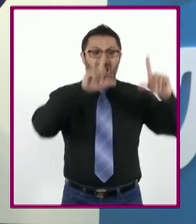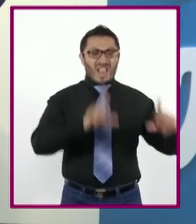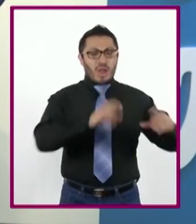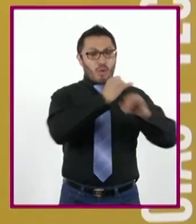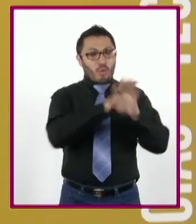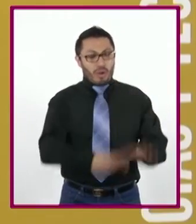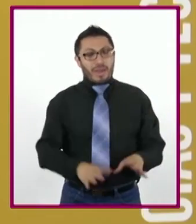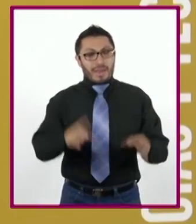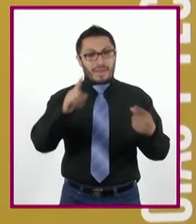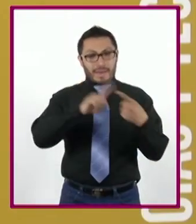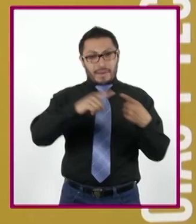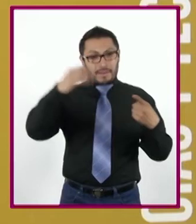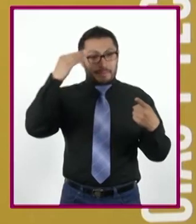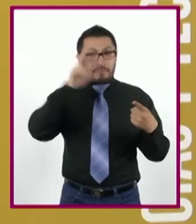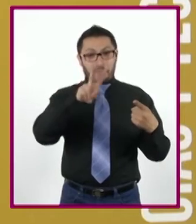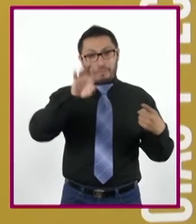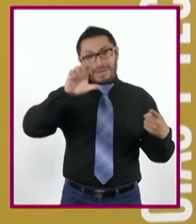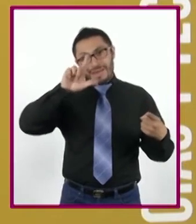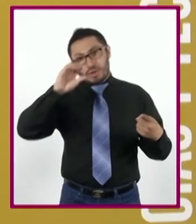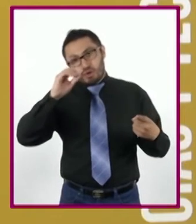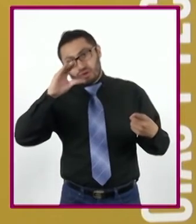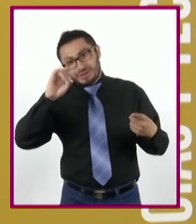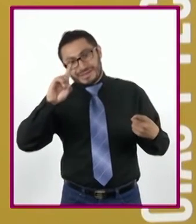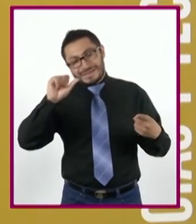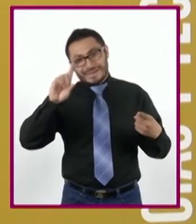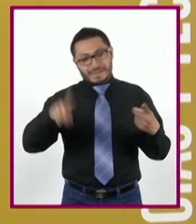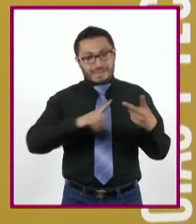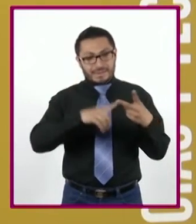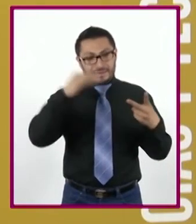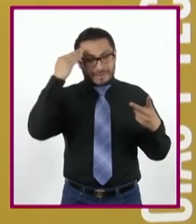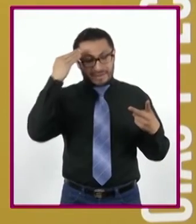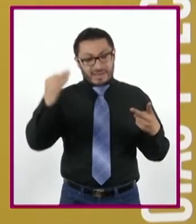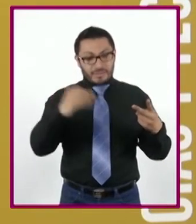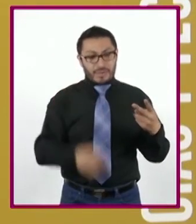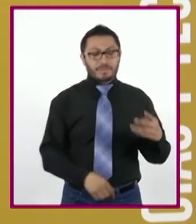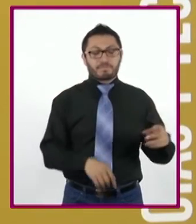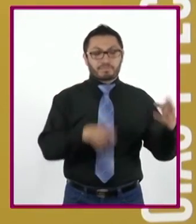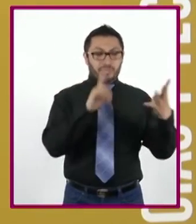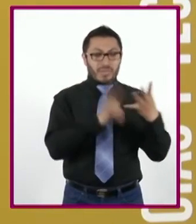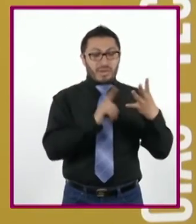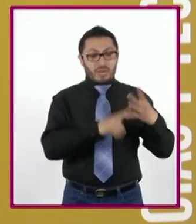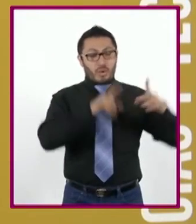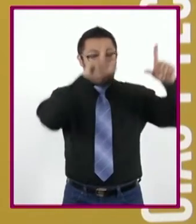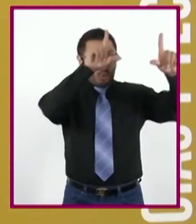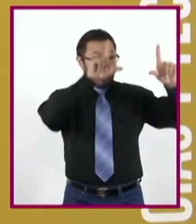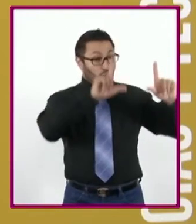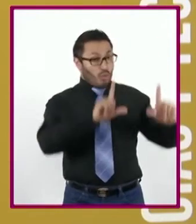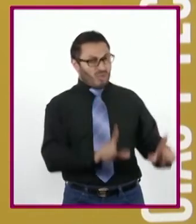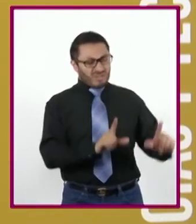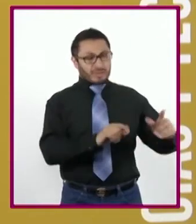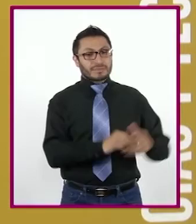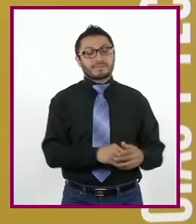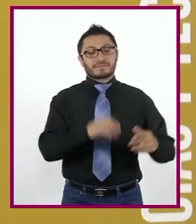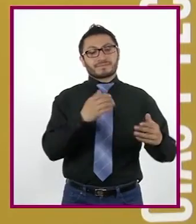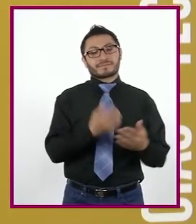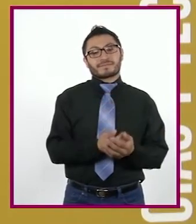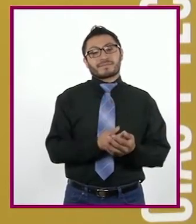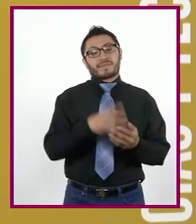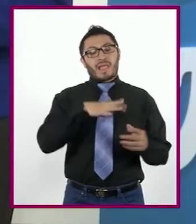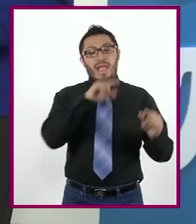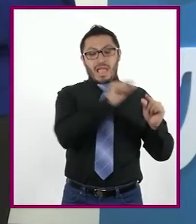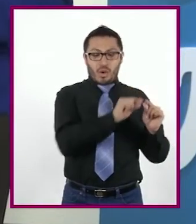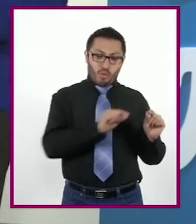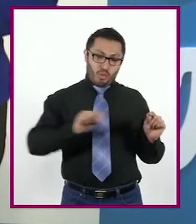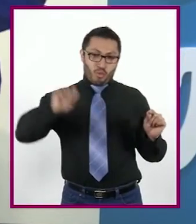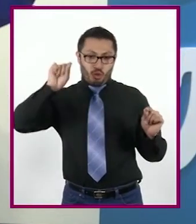y tiempo. 4. La gráfica que describe este movimiento y que se obtiene de la tabla anterior es una curva.